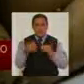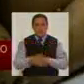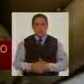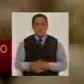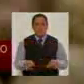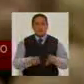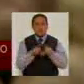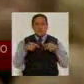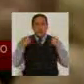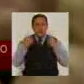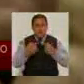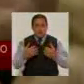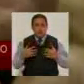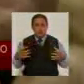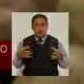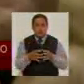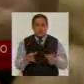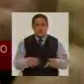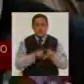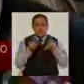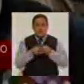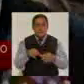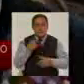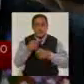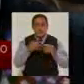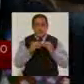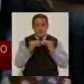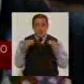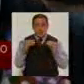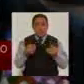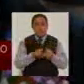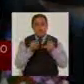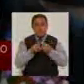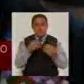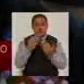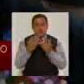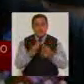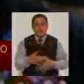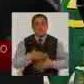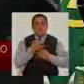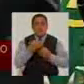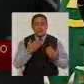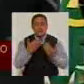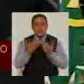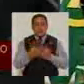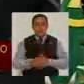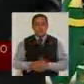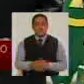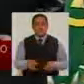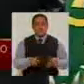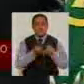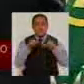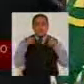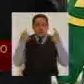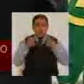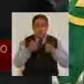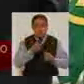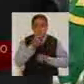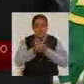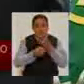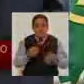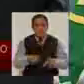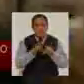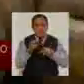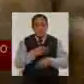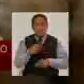papa nativa nuestra, que tiene variedad y forma de dedo, podría ser una interesante alternativa. En declaraciones a la prensa, el ministro